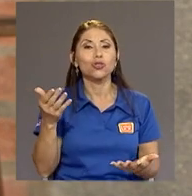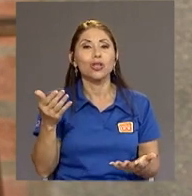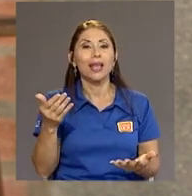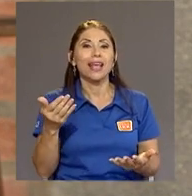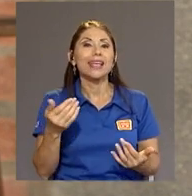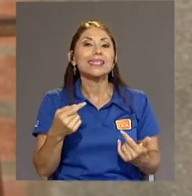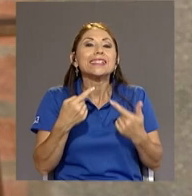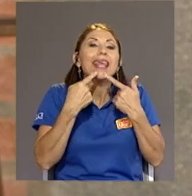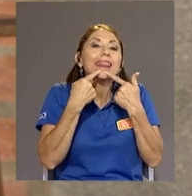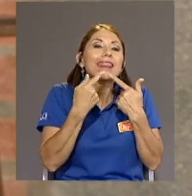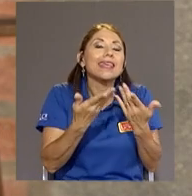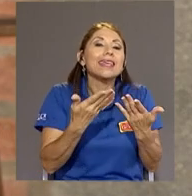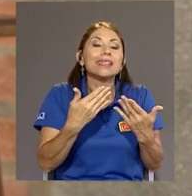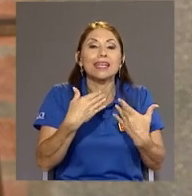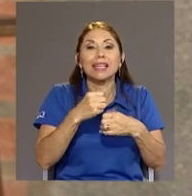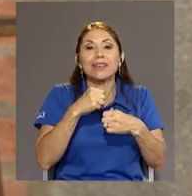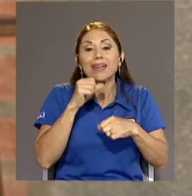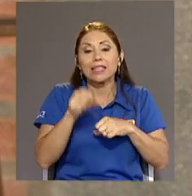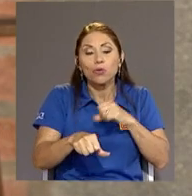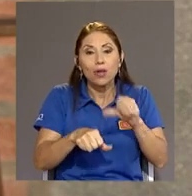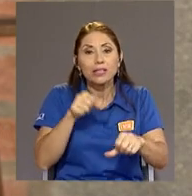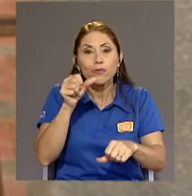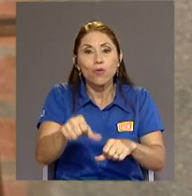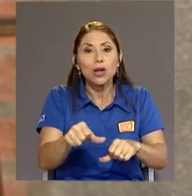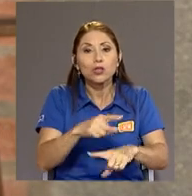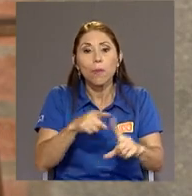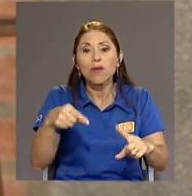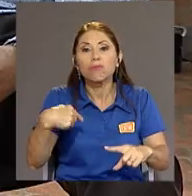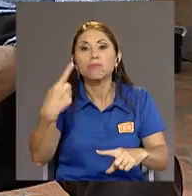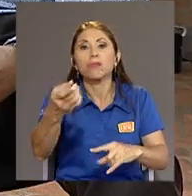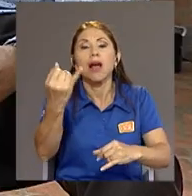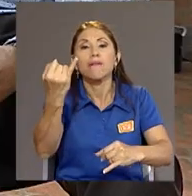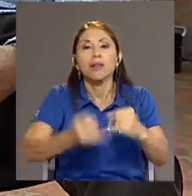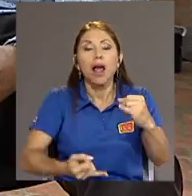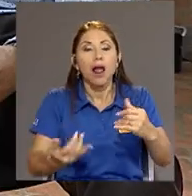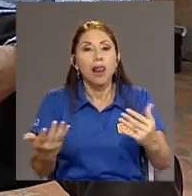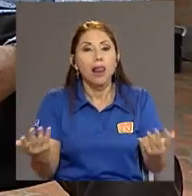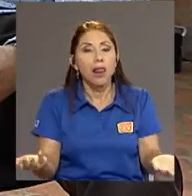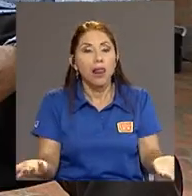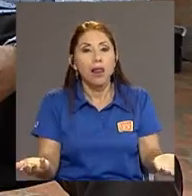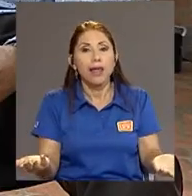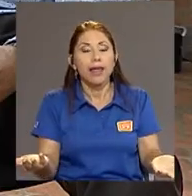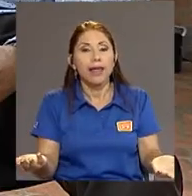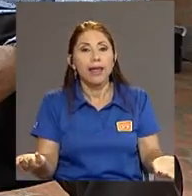se dice que se va a dar algún esfuerzo y al final básicamente